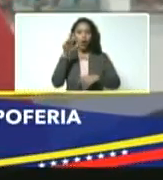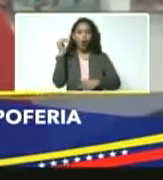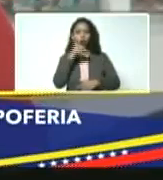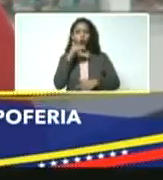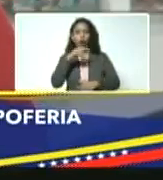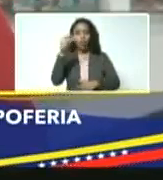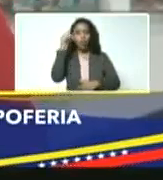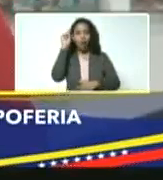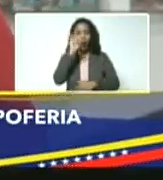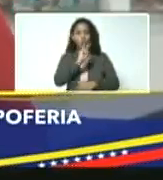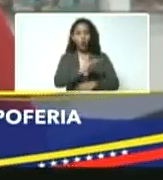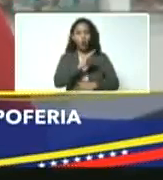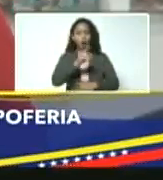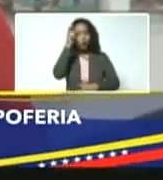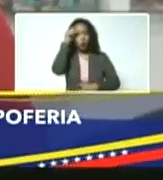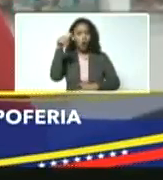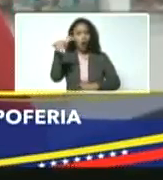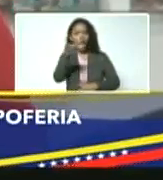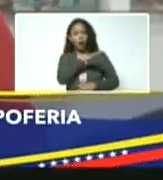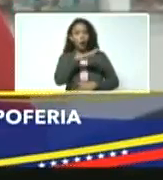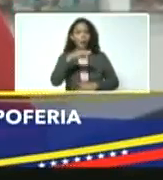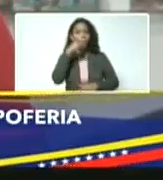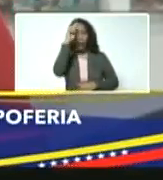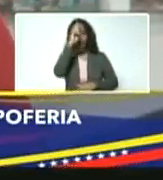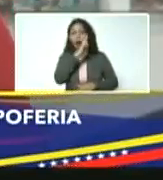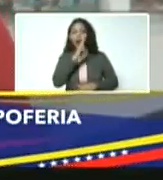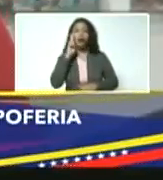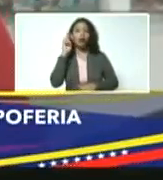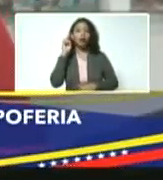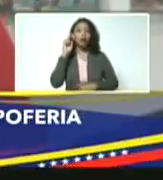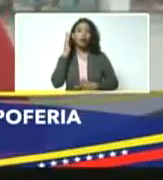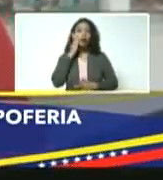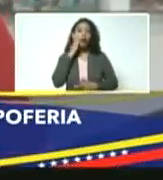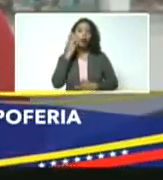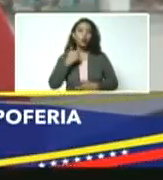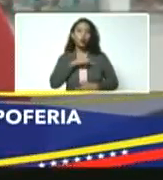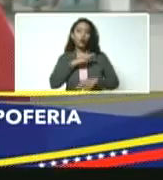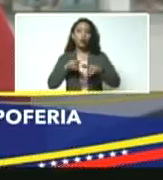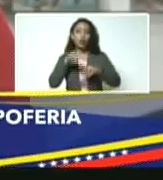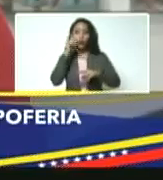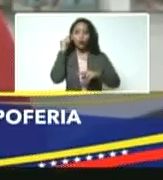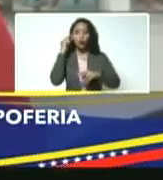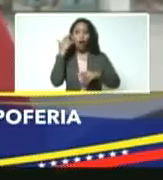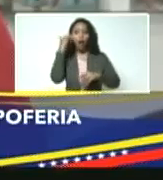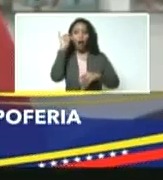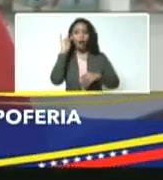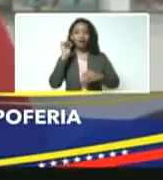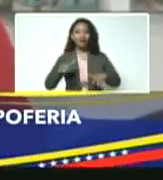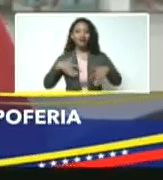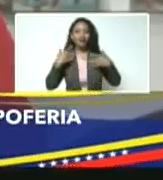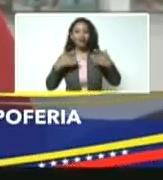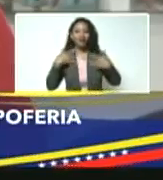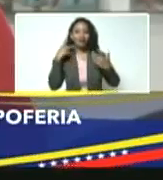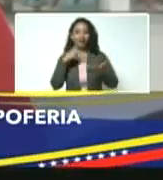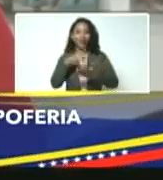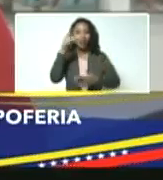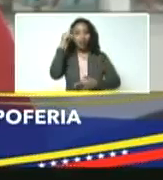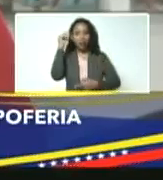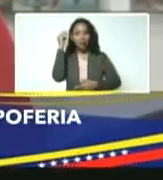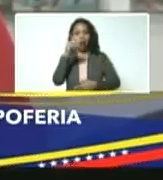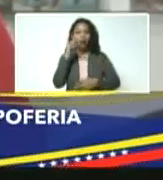día lunes, el pueblo, los padres y representantes, nuestros niños, niñas, están ansiosos que llegue ese día, además, para